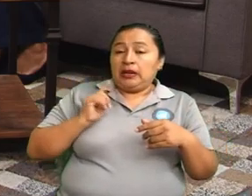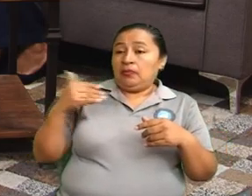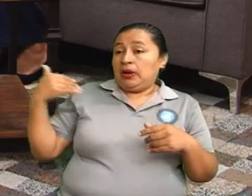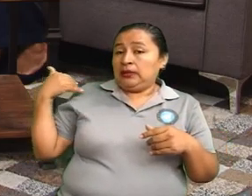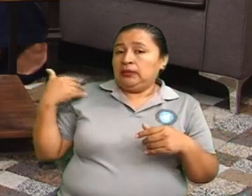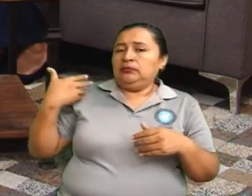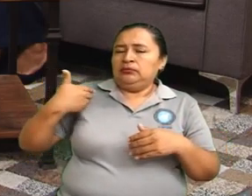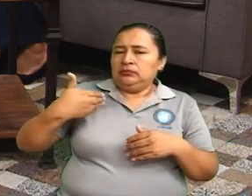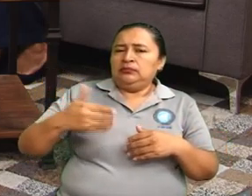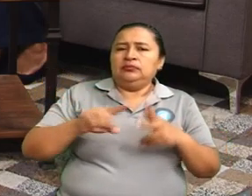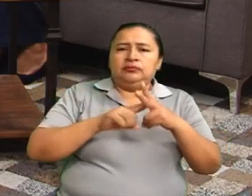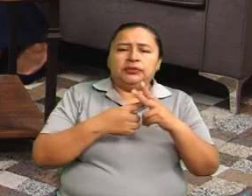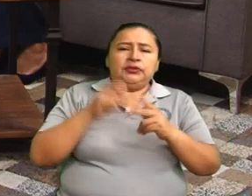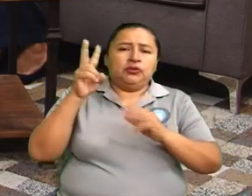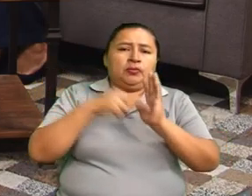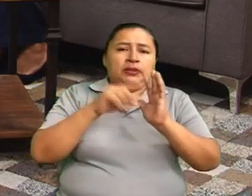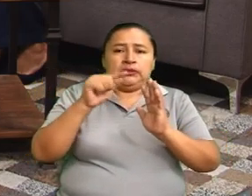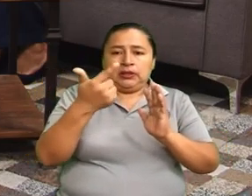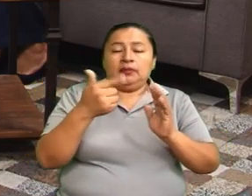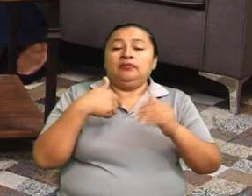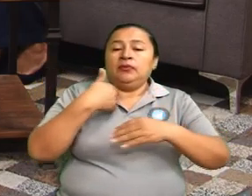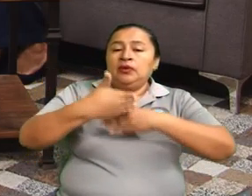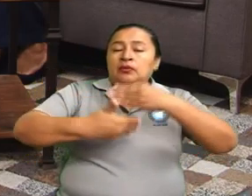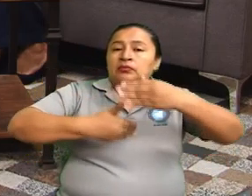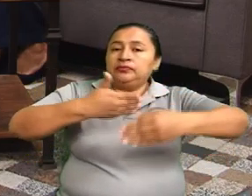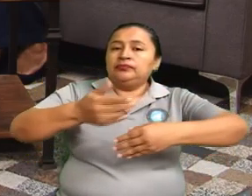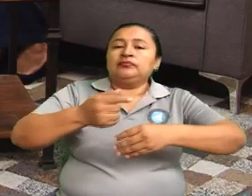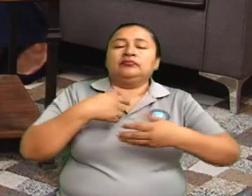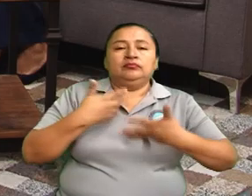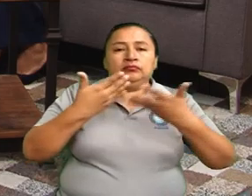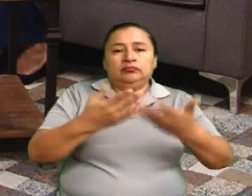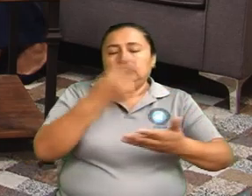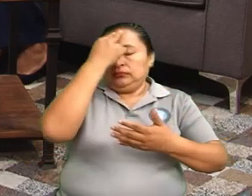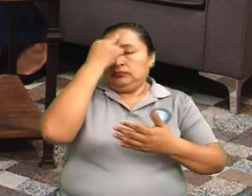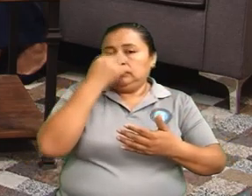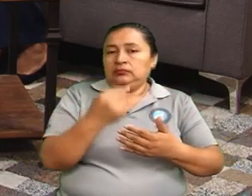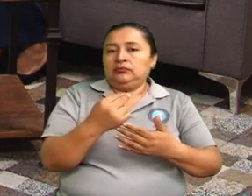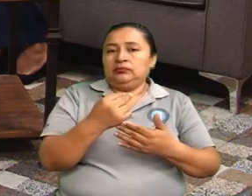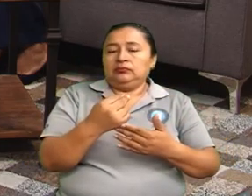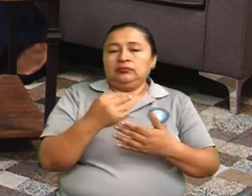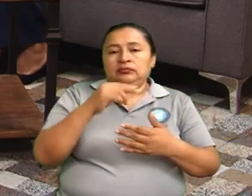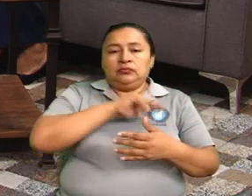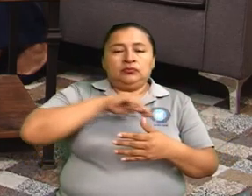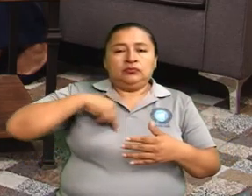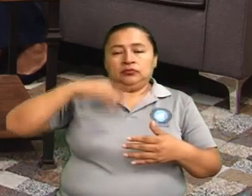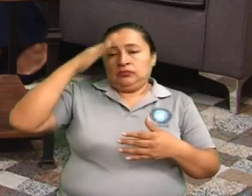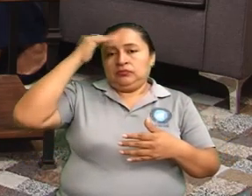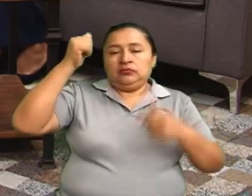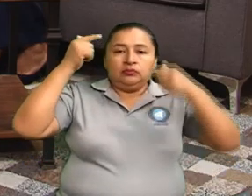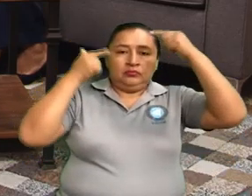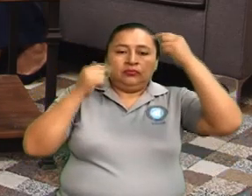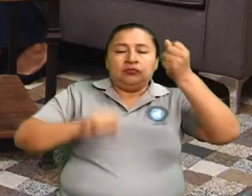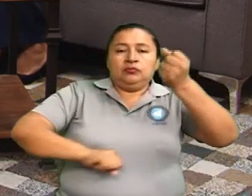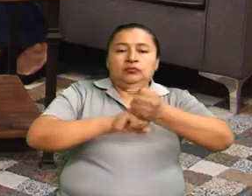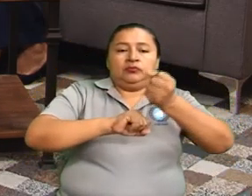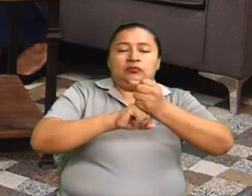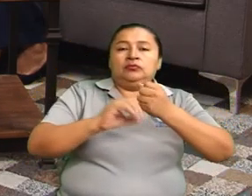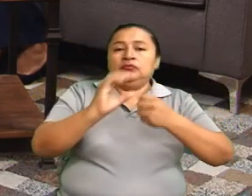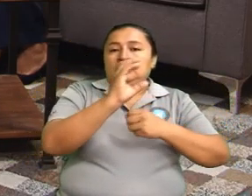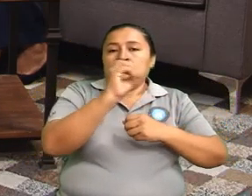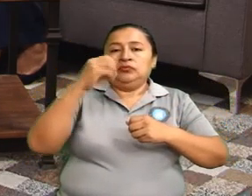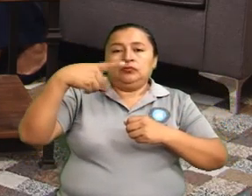veníamos andando a partir del 2007. Entonces, rendimos homenaje a nuestro general Sandino fortaleciendo esas cooperativas,